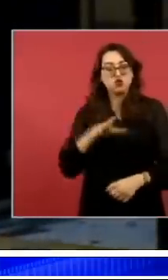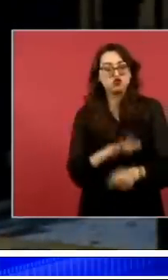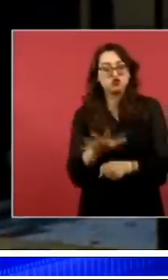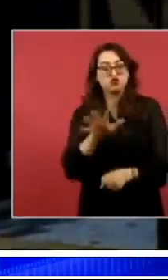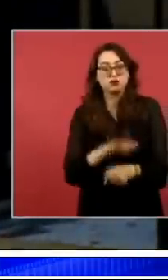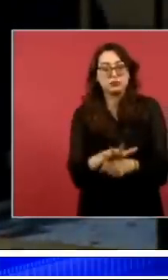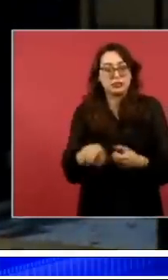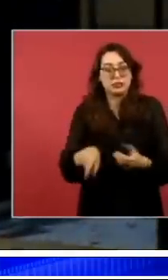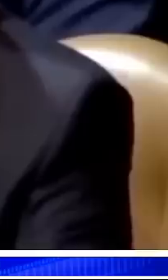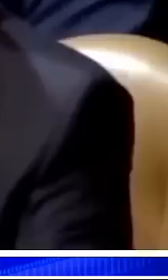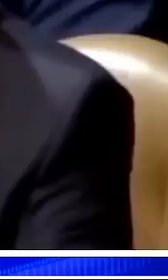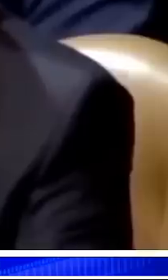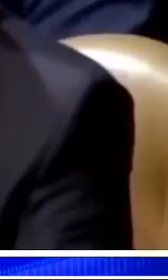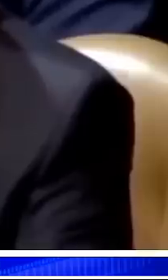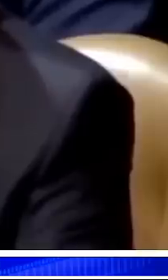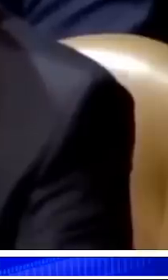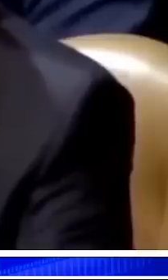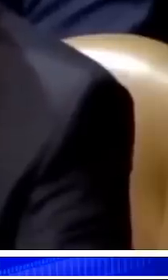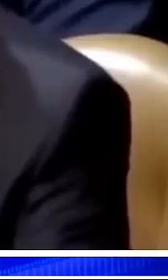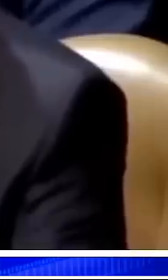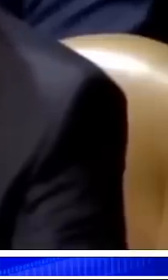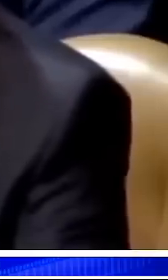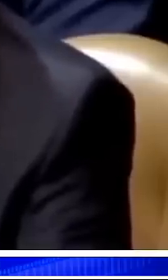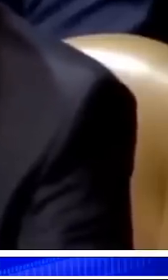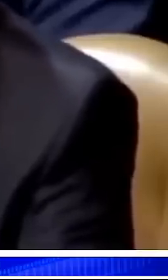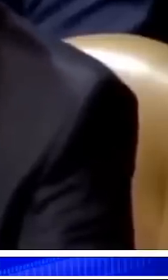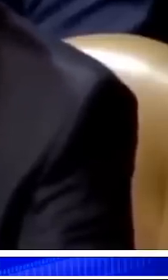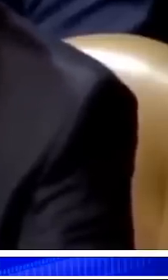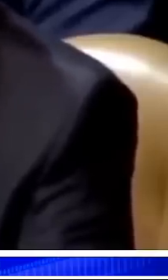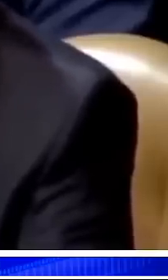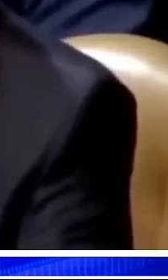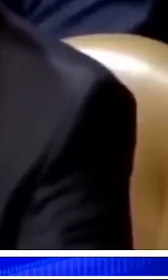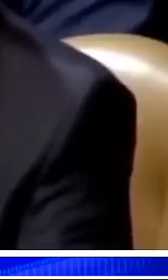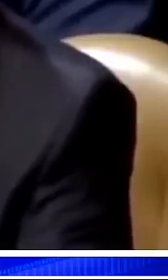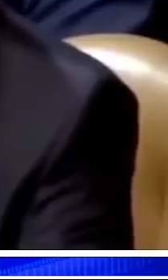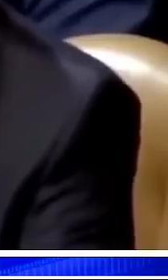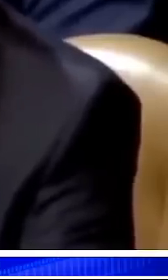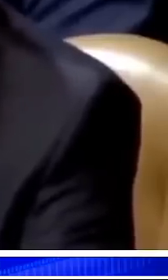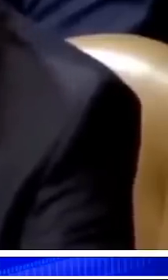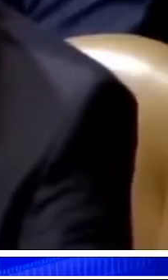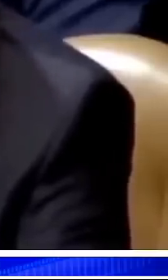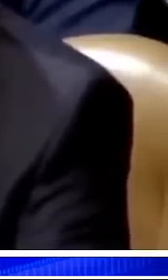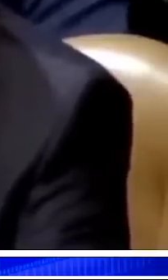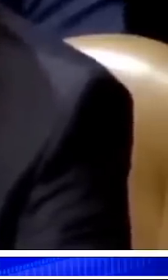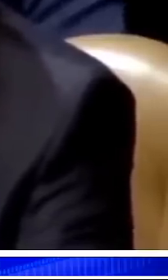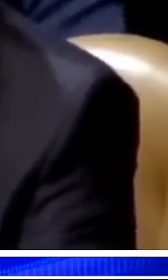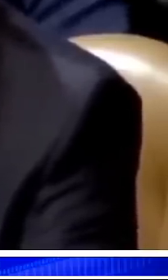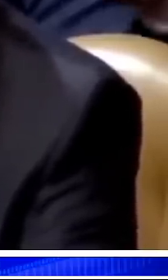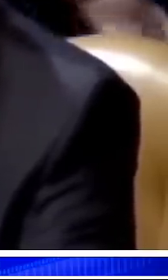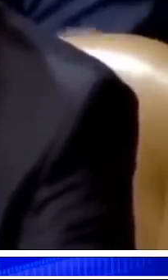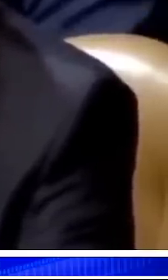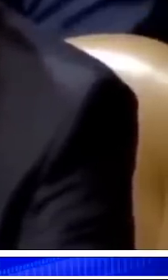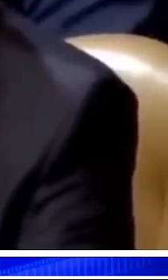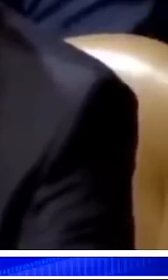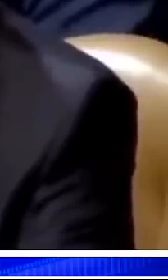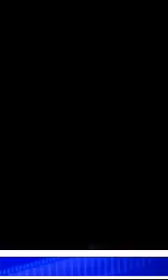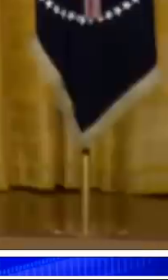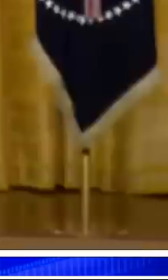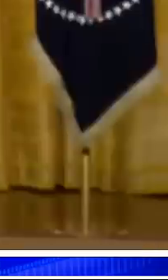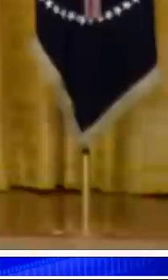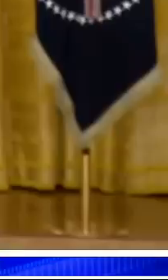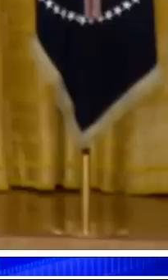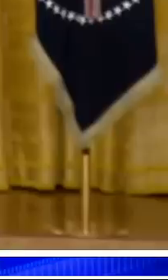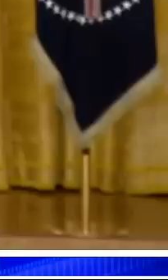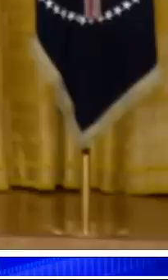Pero esto, o la historia, no termina aquí, porque finalmente también, a cómo se refería el presidente y se refería a Benjamin Norton, finalmente